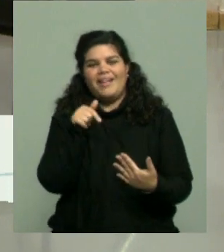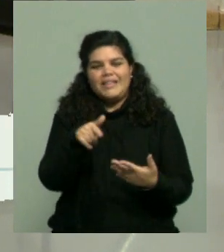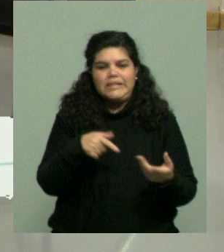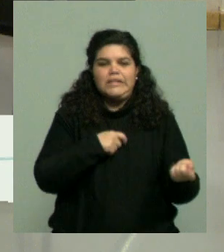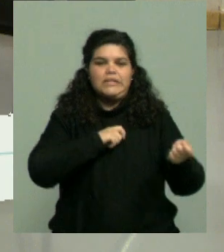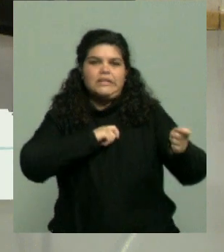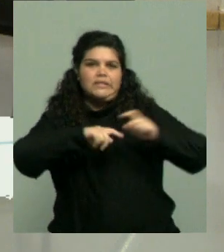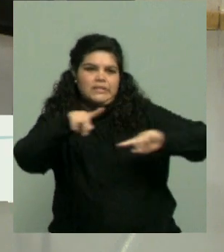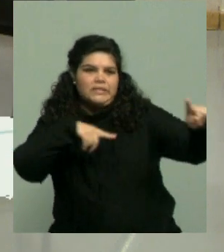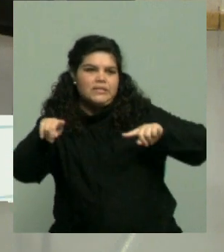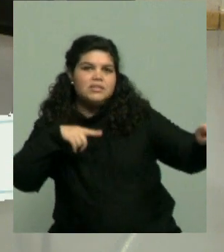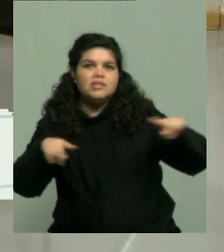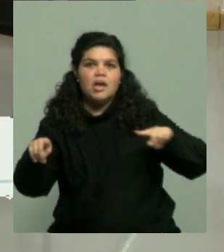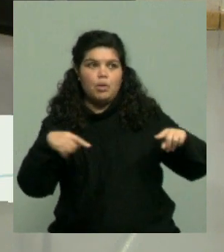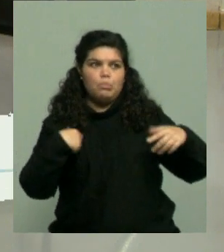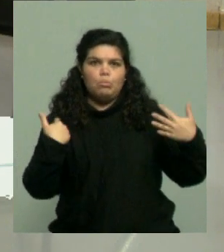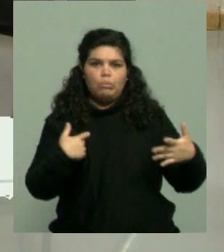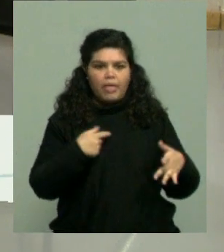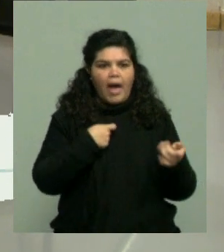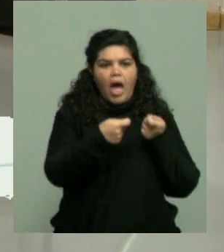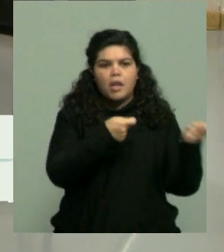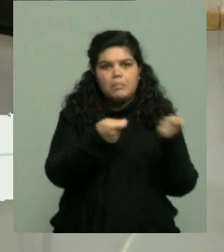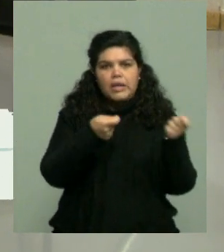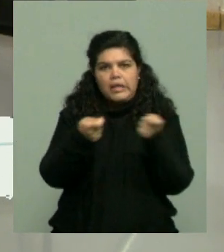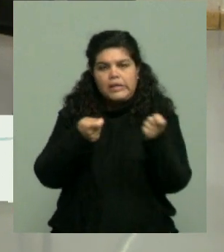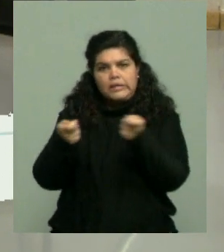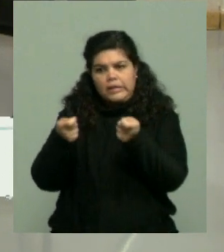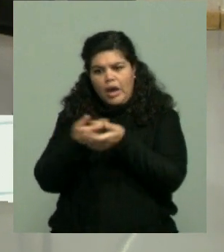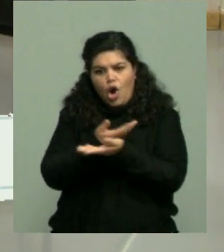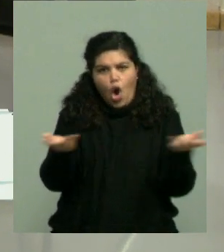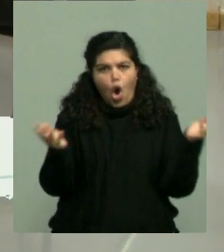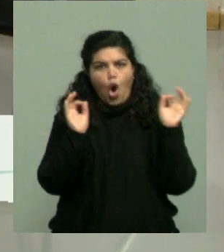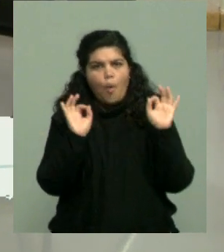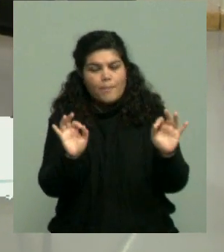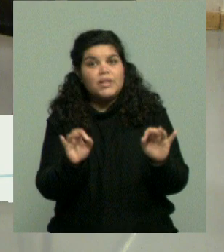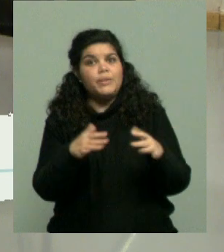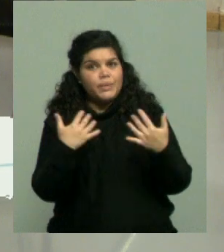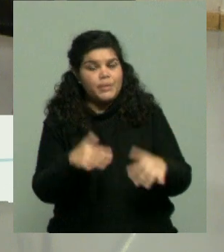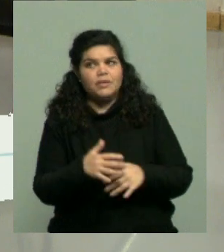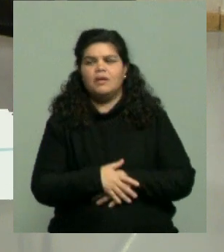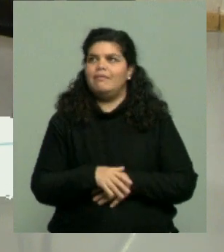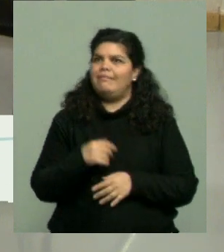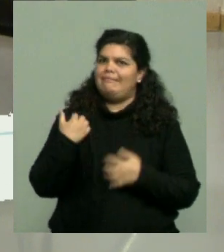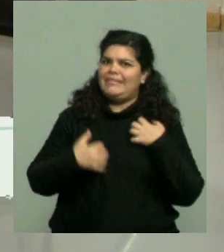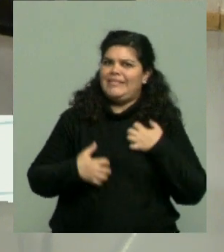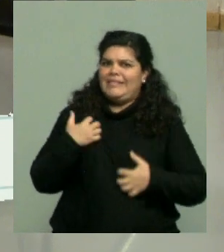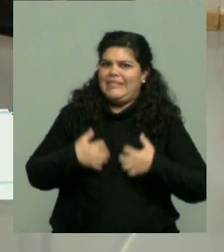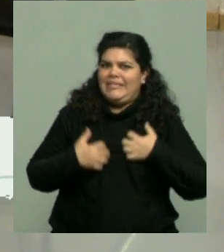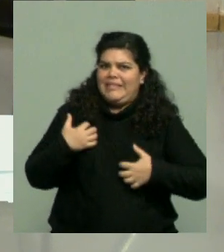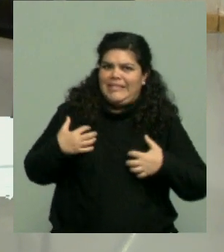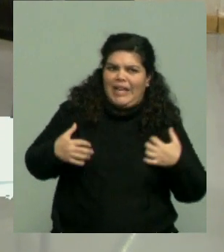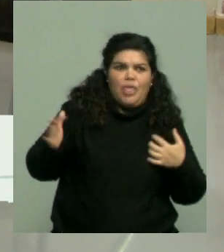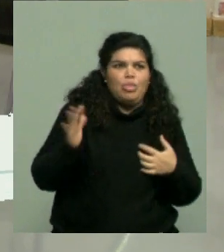de creatividad constante. Todos tienen ideas y, bueno... Me imagino el nivel de ansiedad que debe tener el ensamble. Digo, todos están con ganas